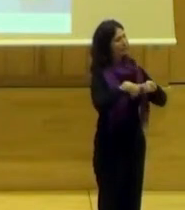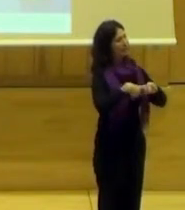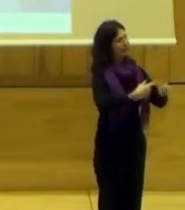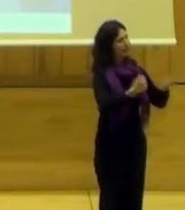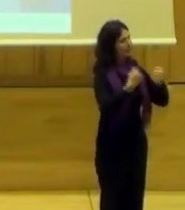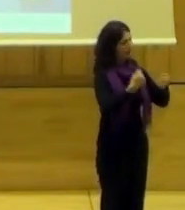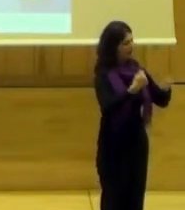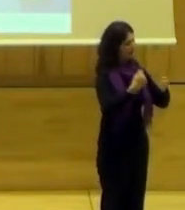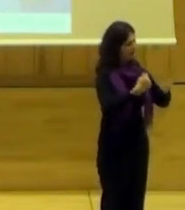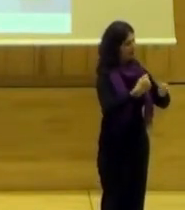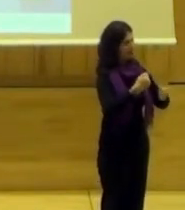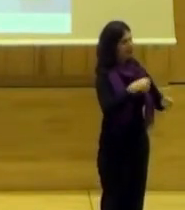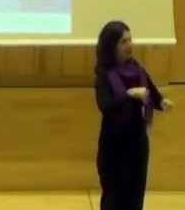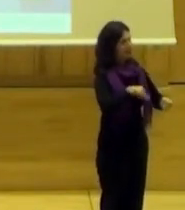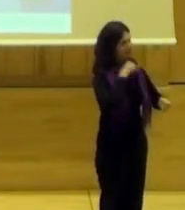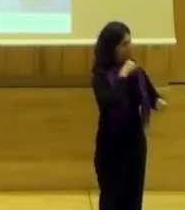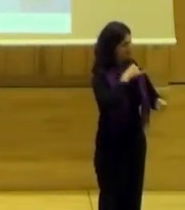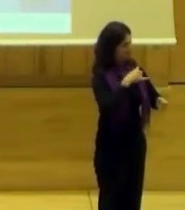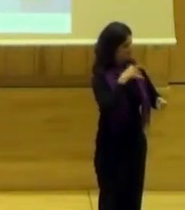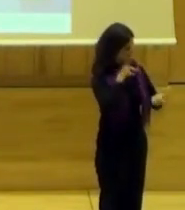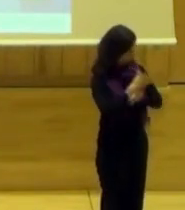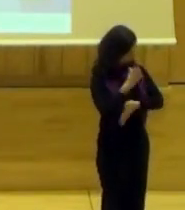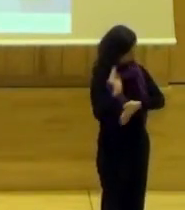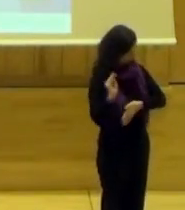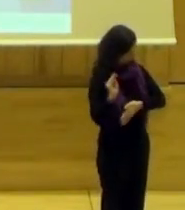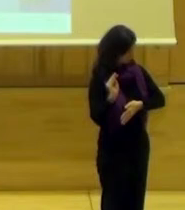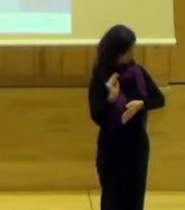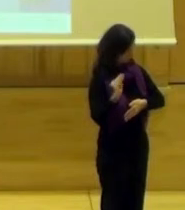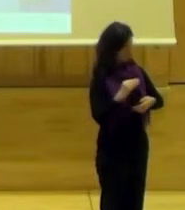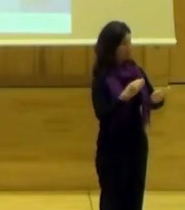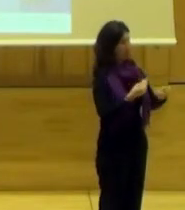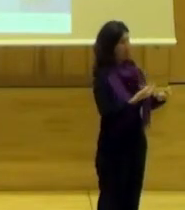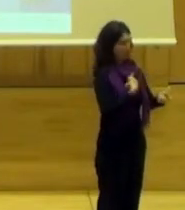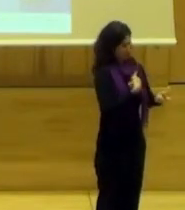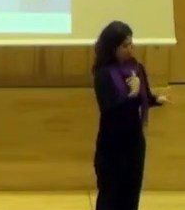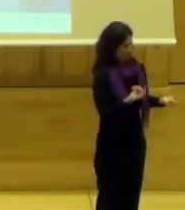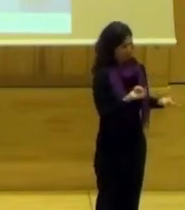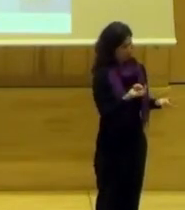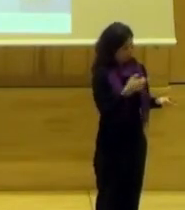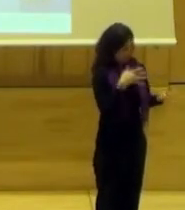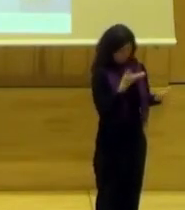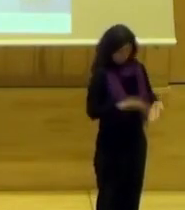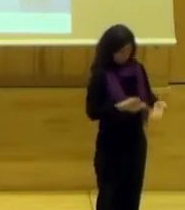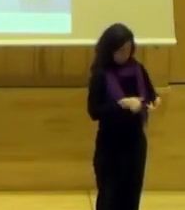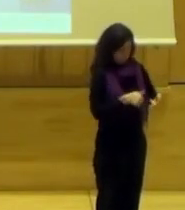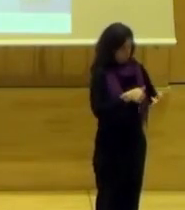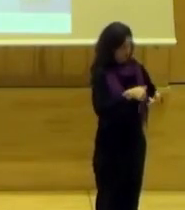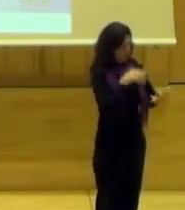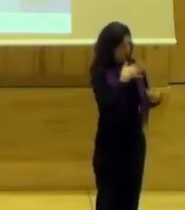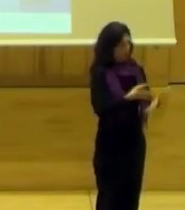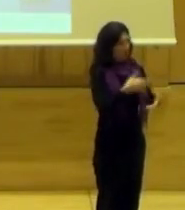y sostenible en general, como les digo, todas aquellas ideas que vayan encaminadas hacia esta filosofía